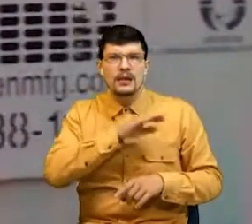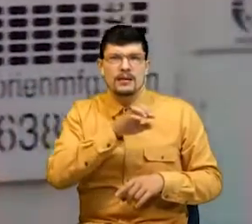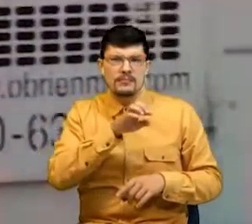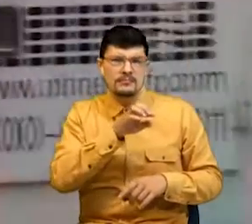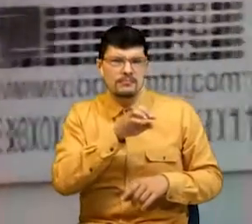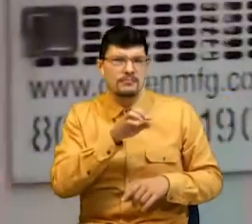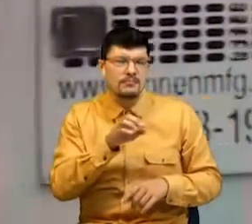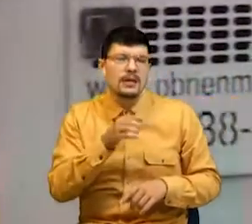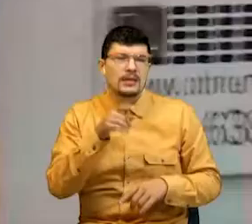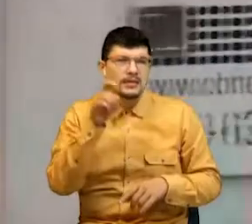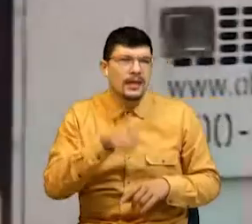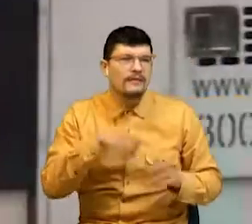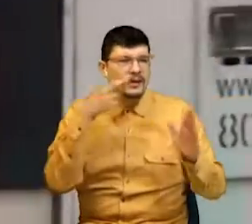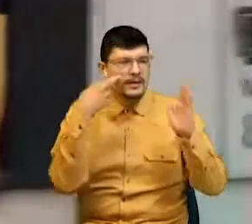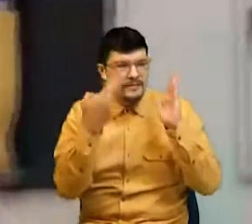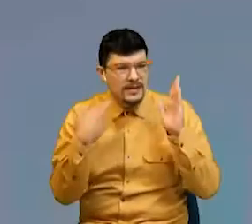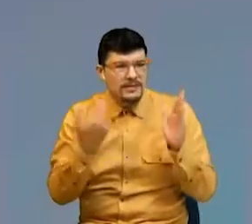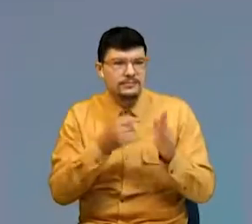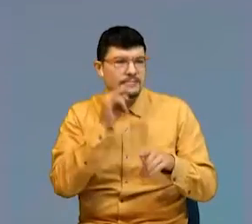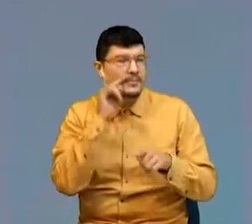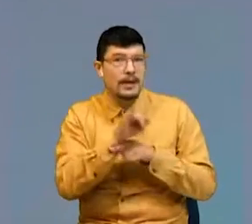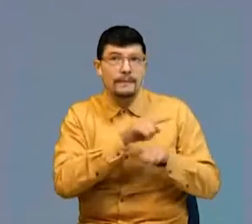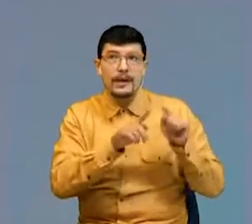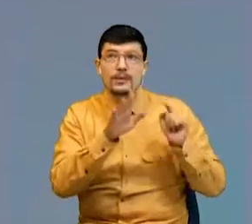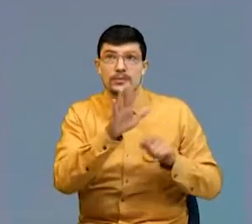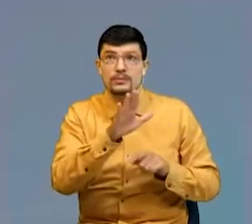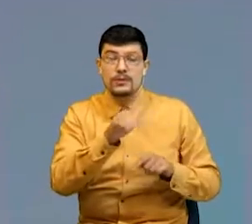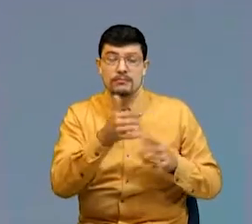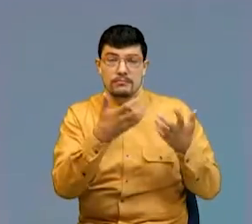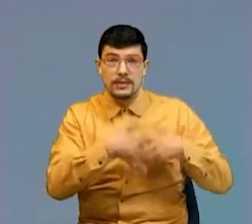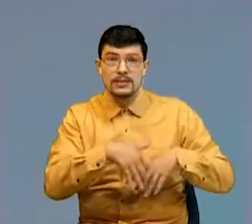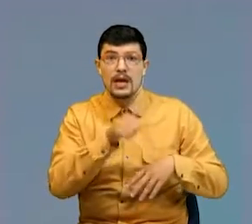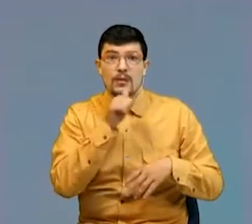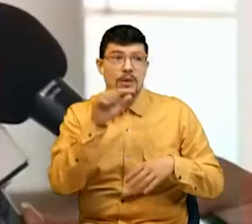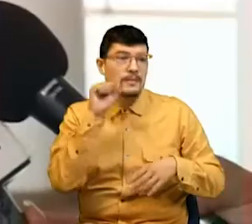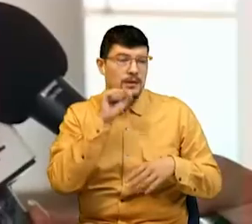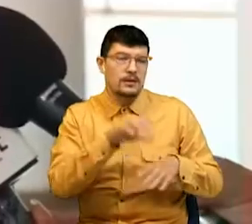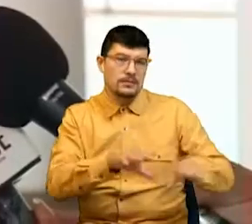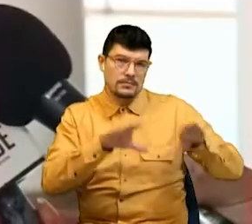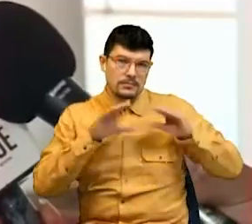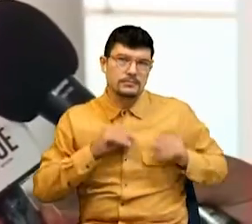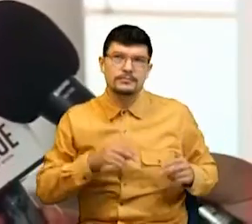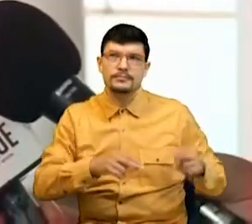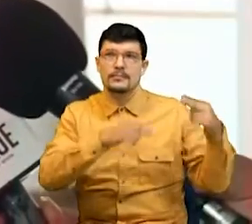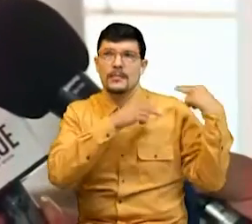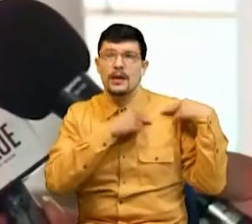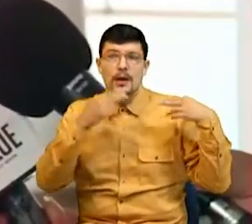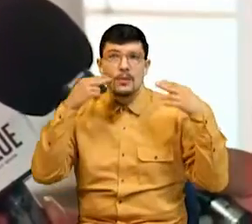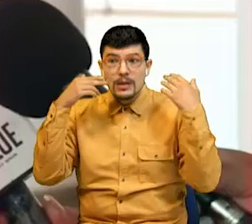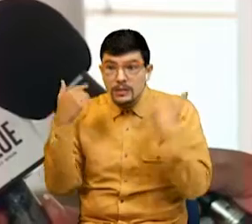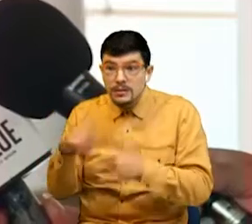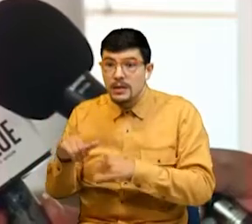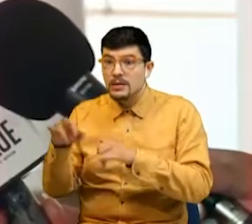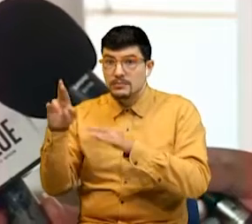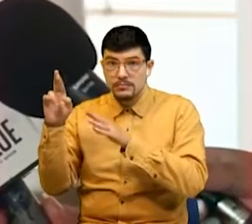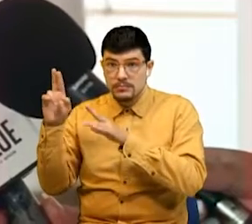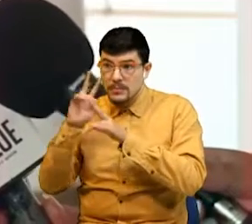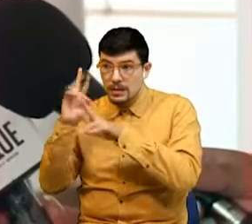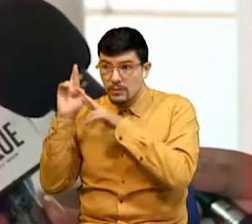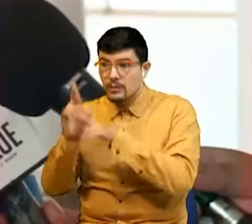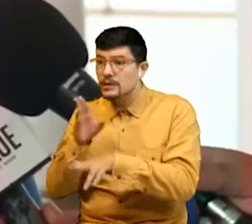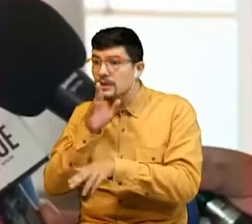para la interventoría y que mientras tanto la empresa Aguas de Barranca Bermeja asuma esta función. Y una vez se tenga esa matriz nos va a